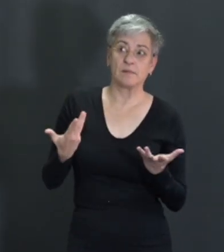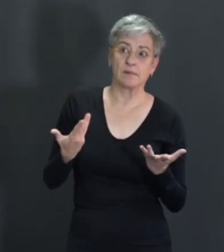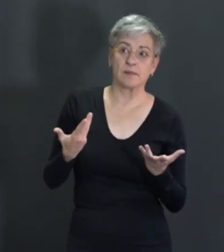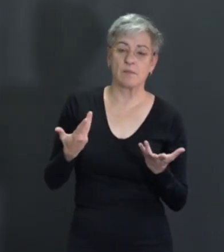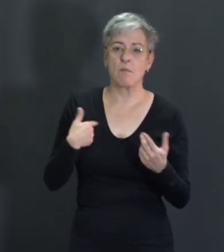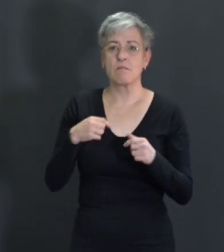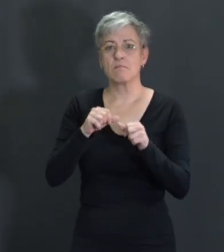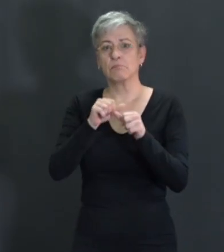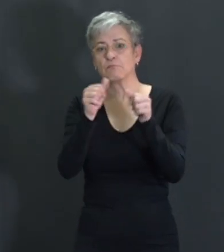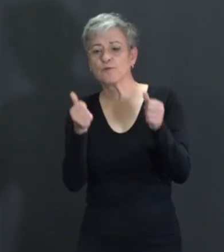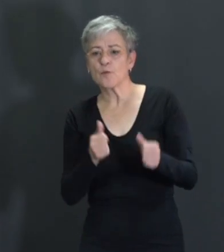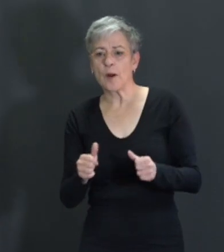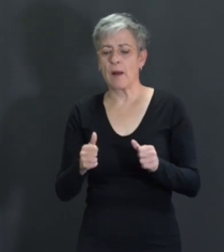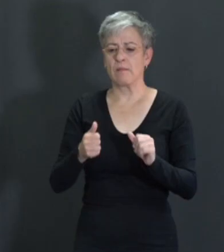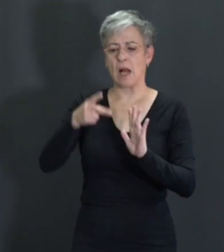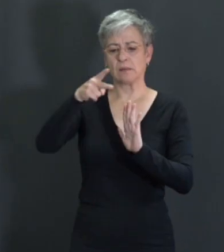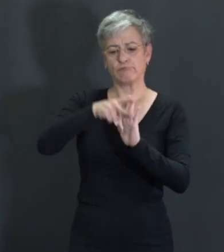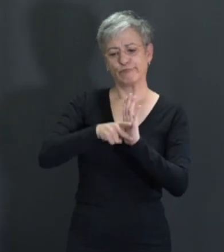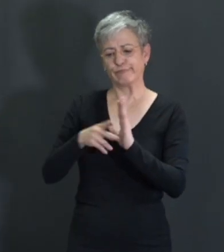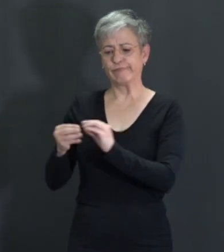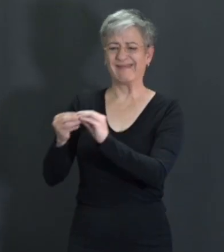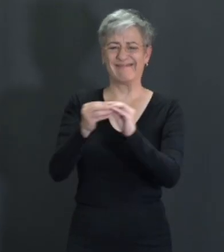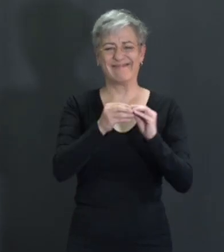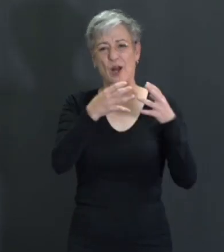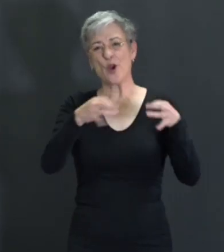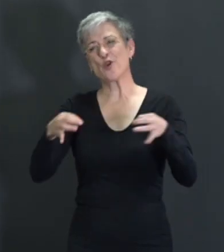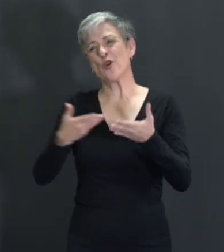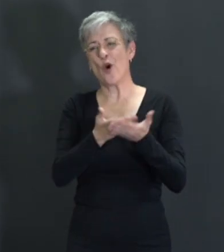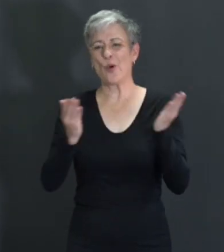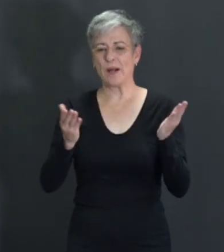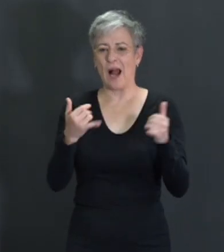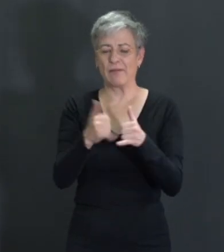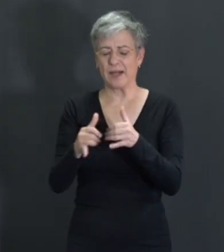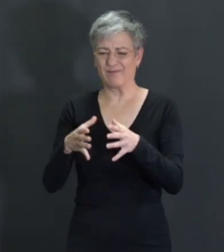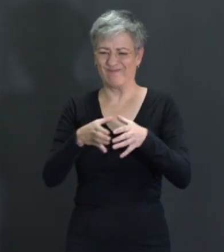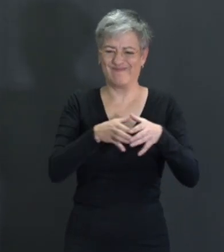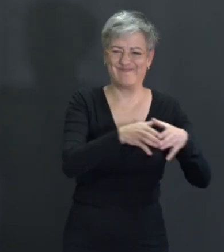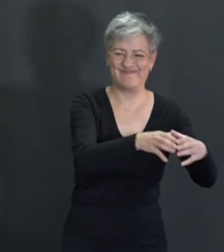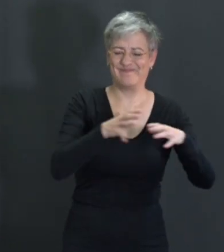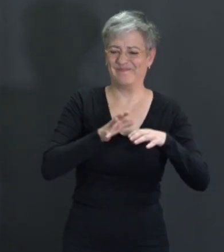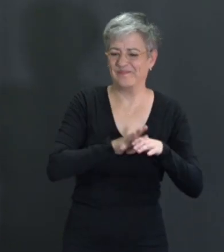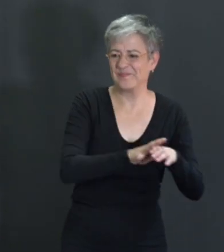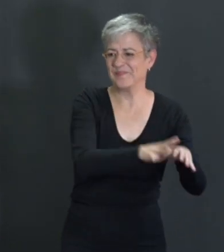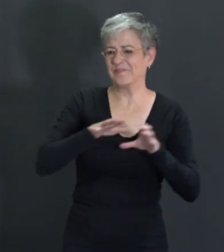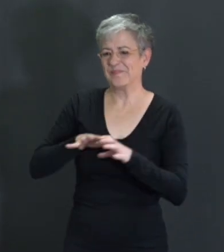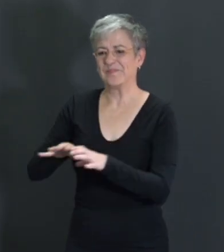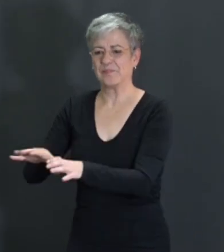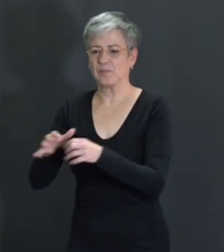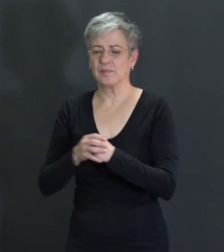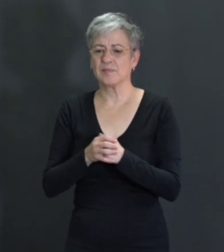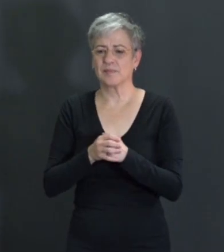normativista, ¿no?, que busca una normalidad, ha ido expulsando, ¿no?, de los ámbitos sociales. ¿Cómo